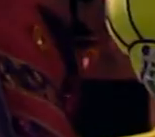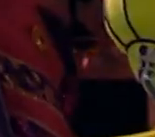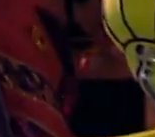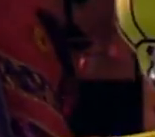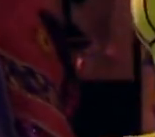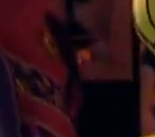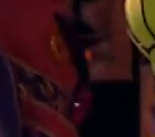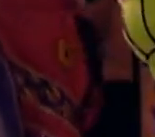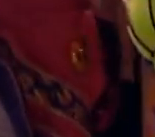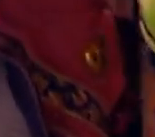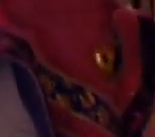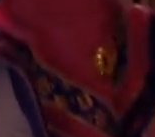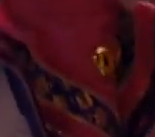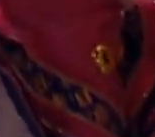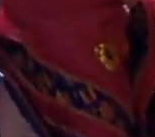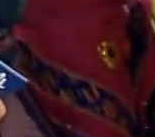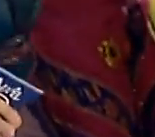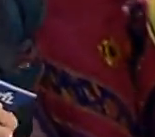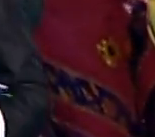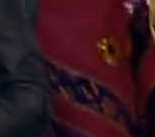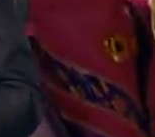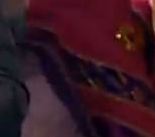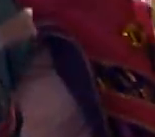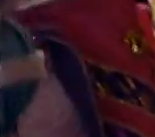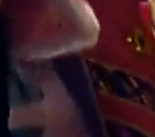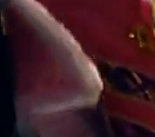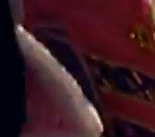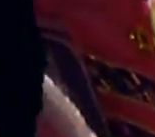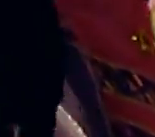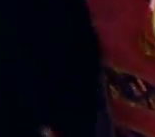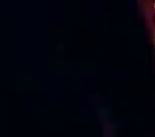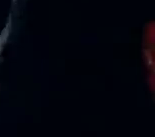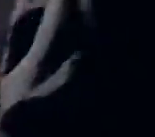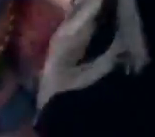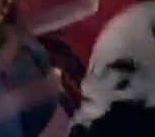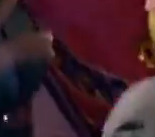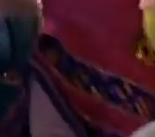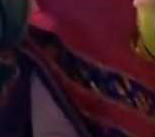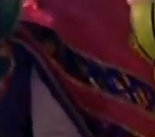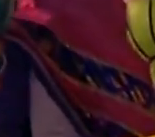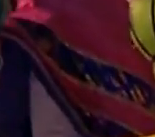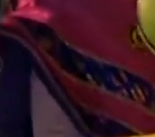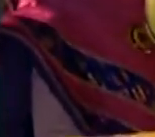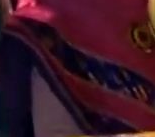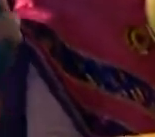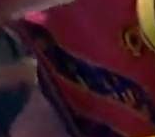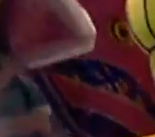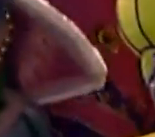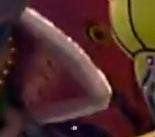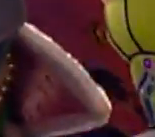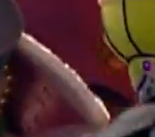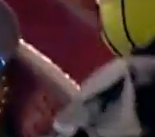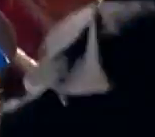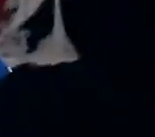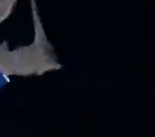quien también pido, junto al resto de patrocinadores, un fortísimo aplauso, porque ellos también son parte importante de este carnaval de Las Palmas de Gran